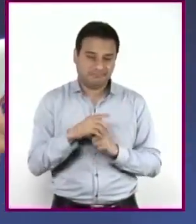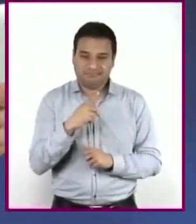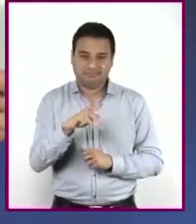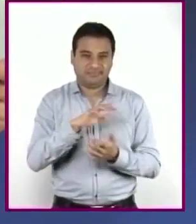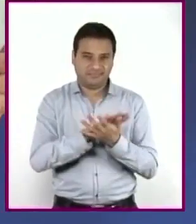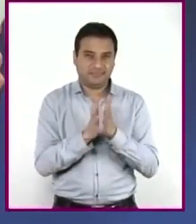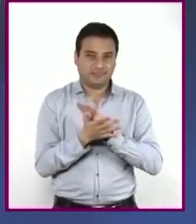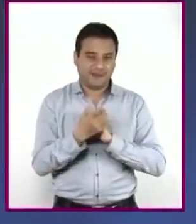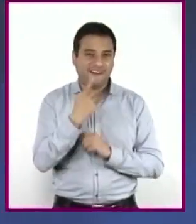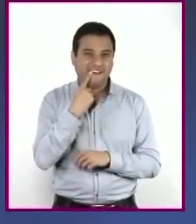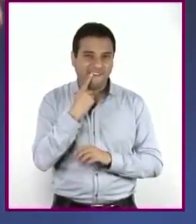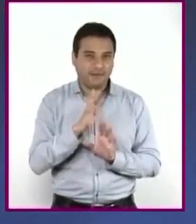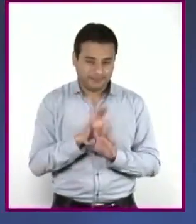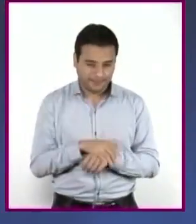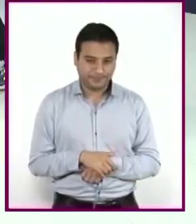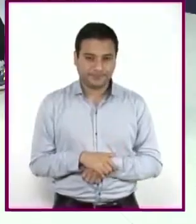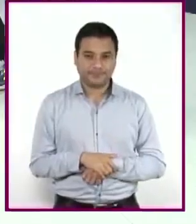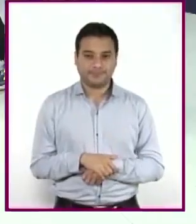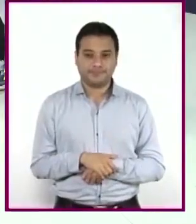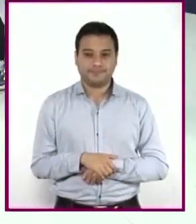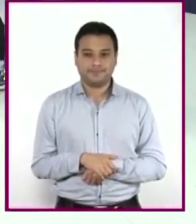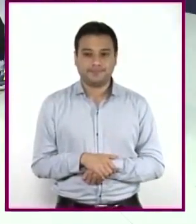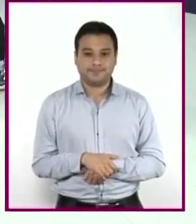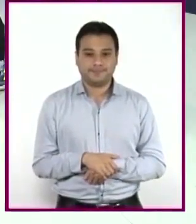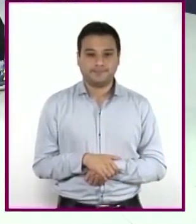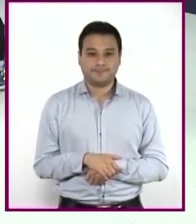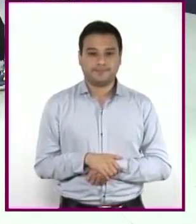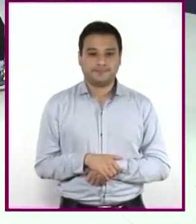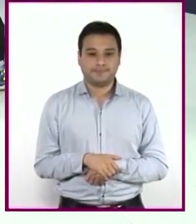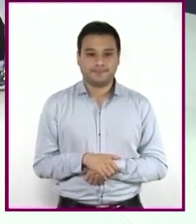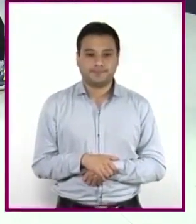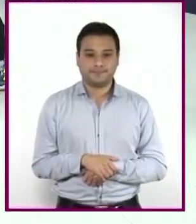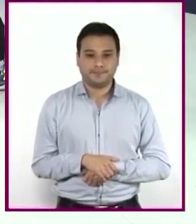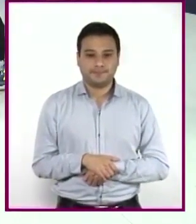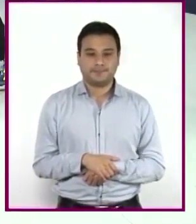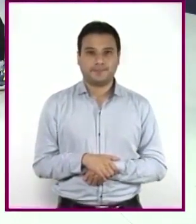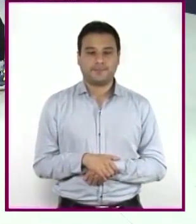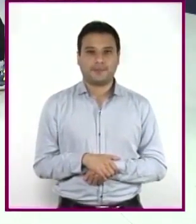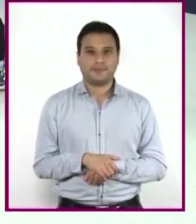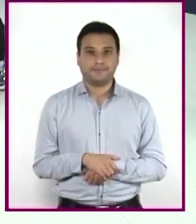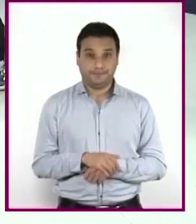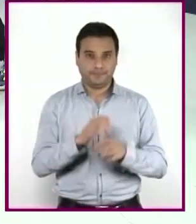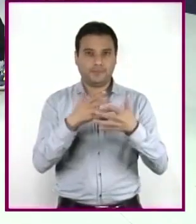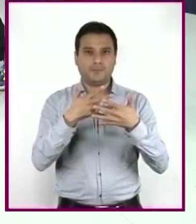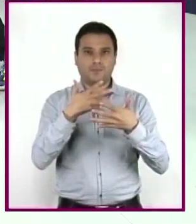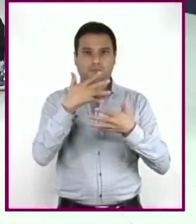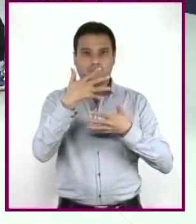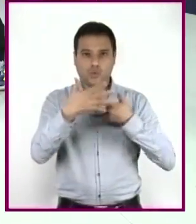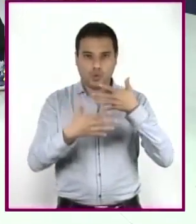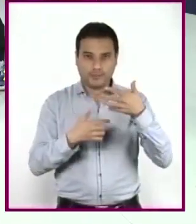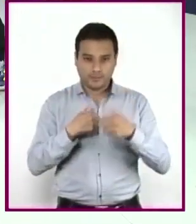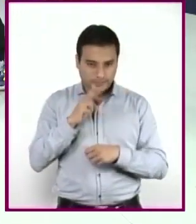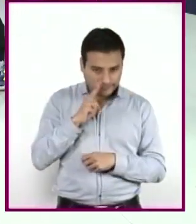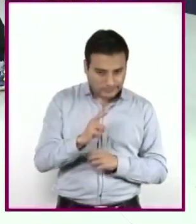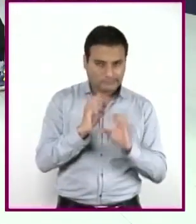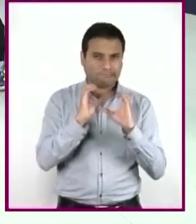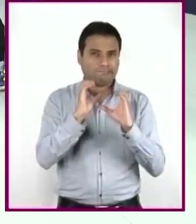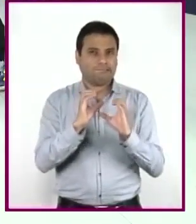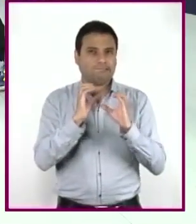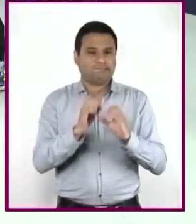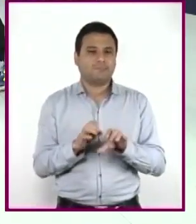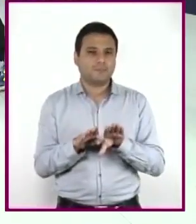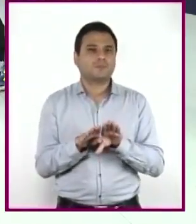Exacto. ¿Qué medidas podemos tomar para prevenir encontrarnos con este tipo de contenido, Ana?